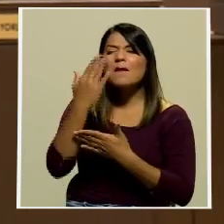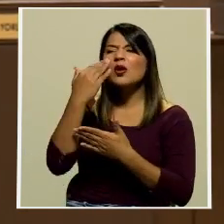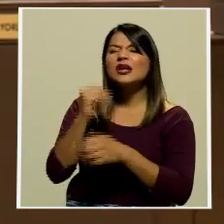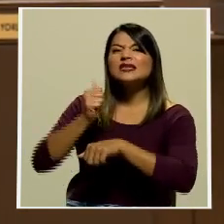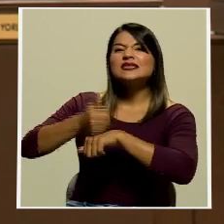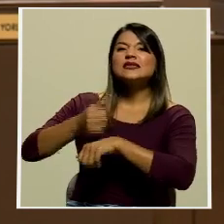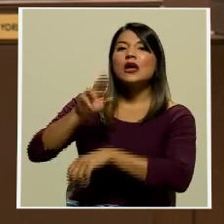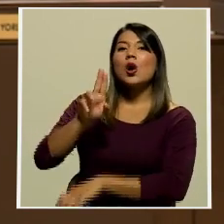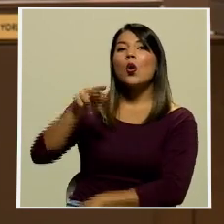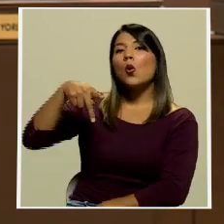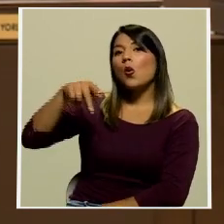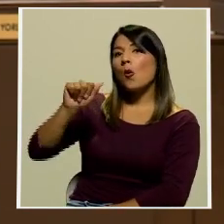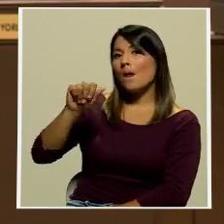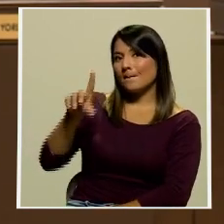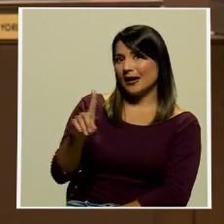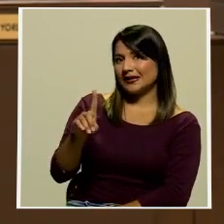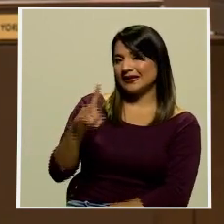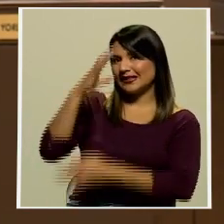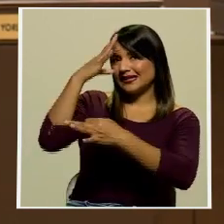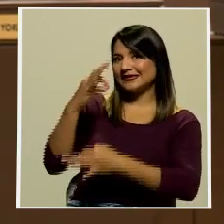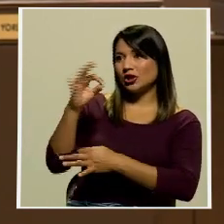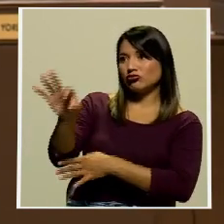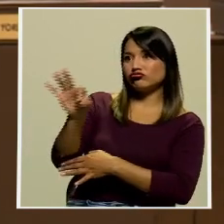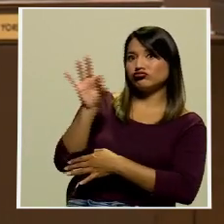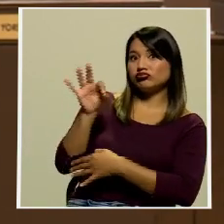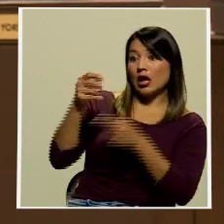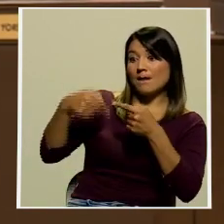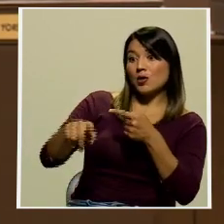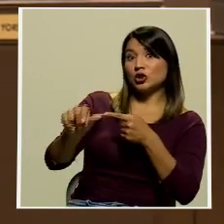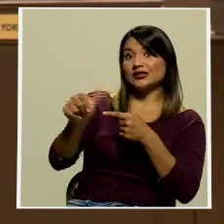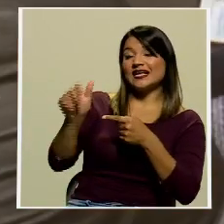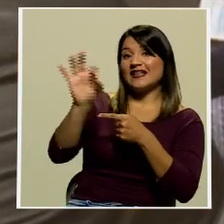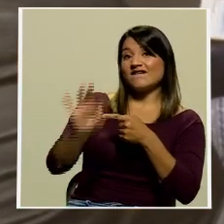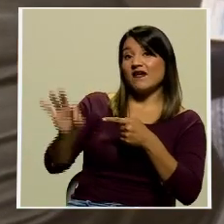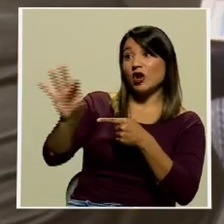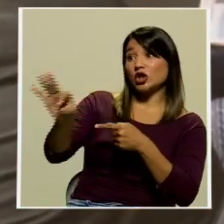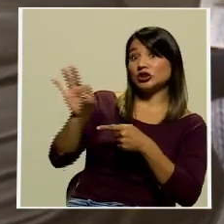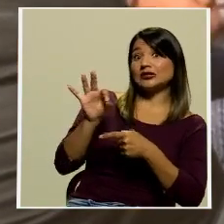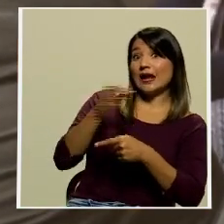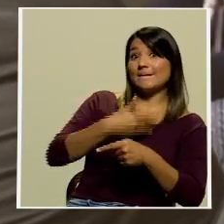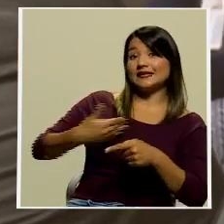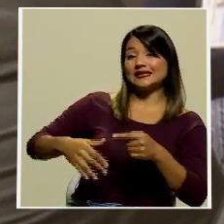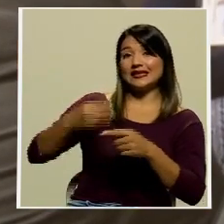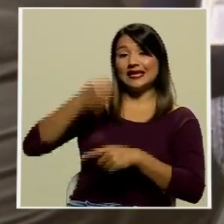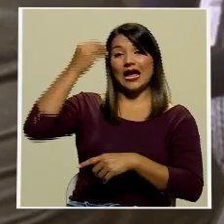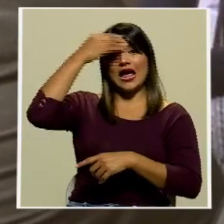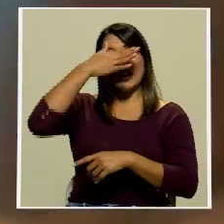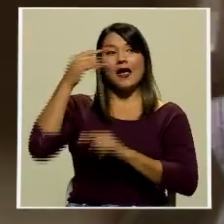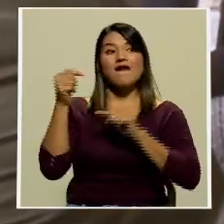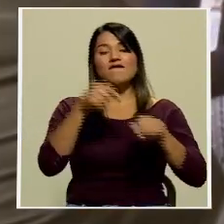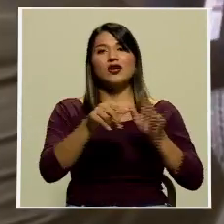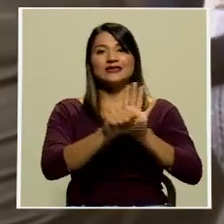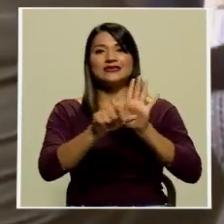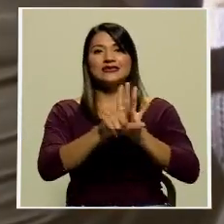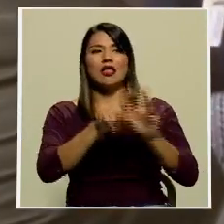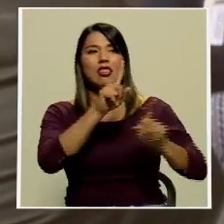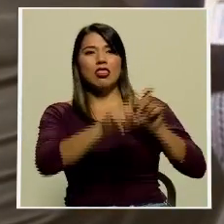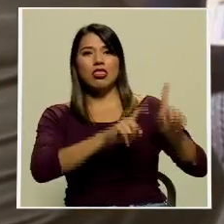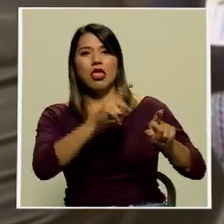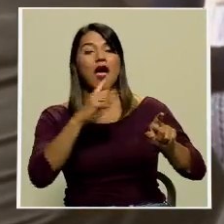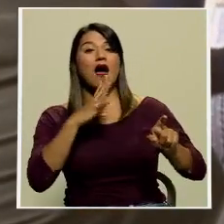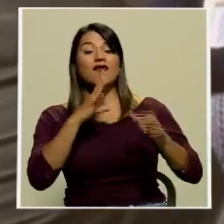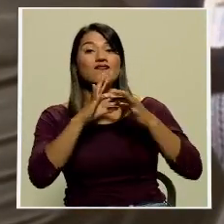Presidencial de Análisis de Datos UPAD acordó llamar a comparecer el próximo 10 de febrero al presidente Carlos Alvarado para que se refiera al tema, por lo